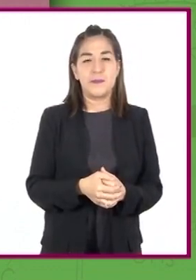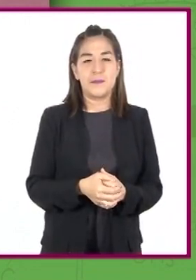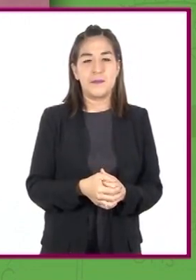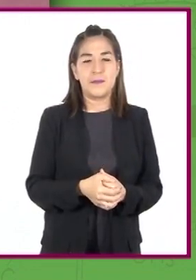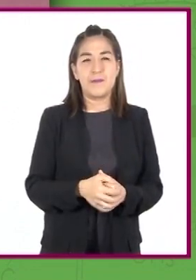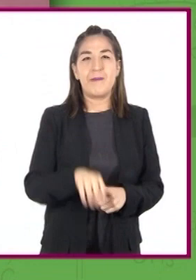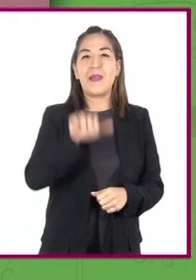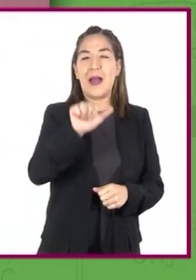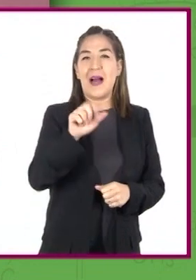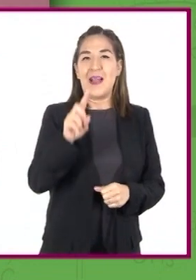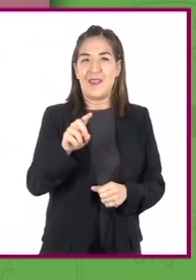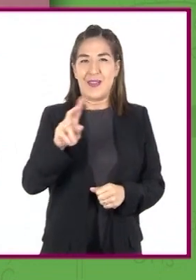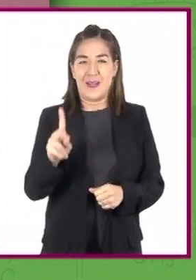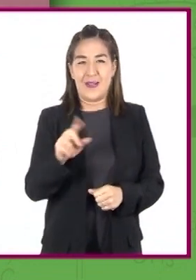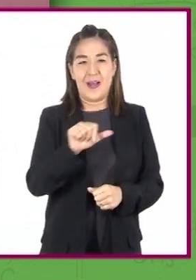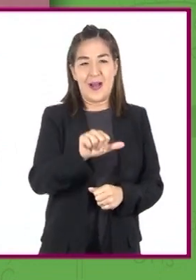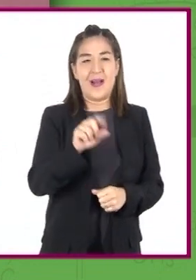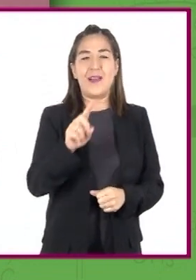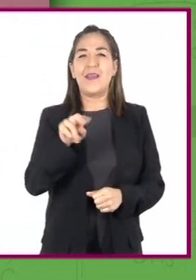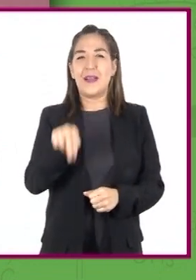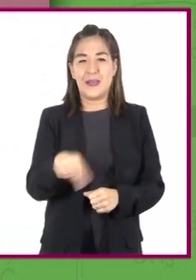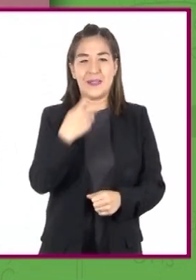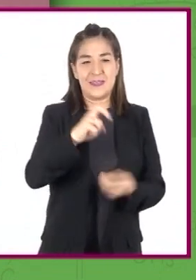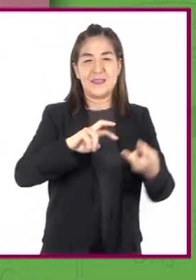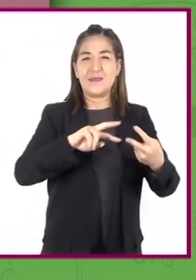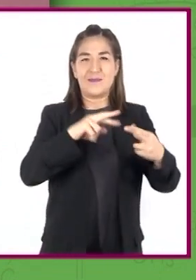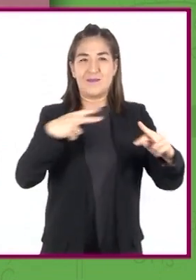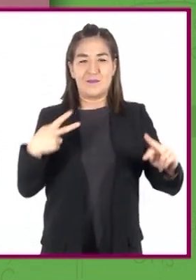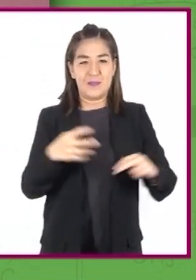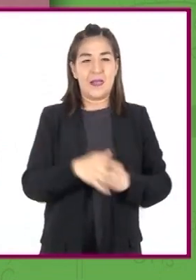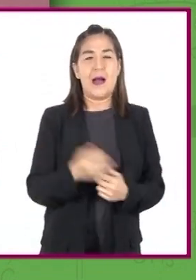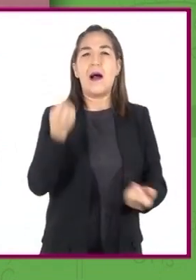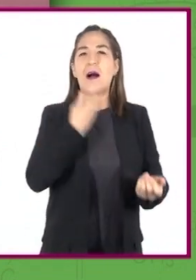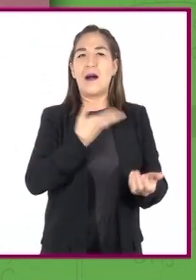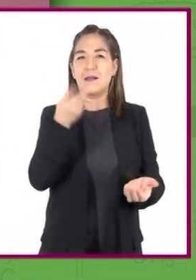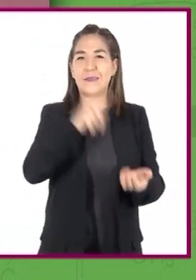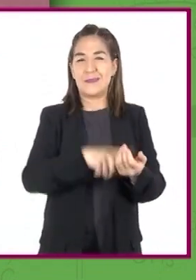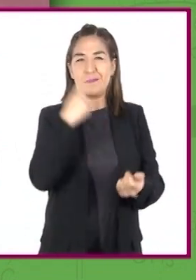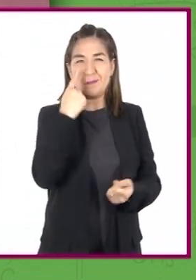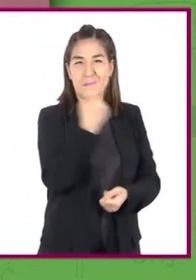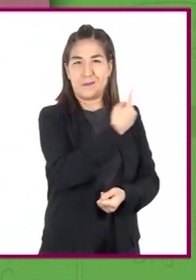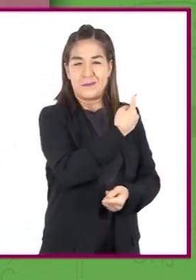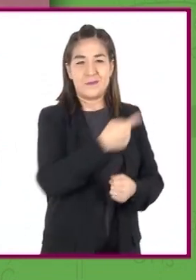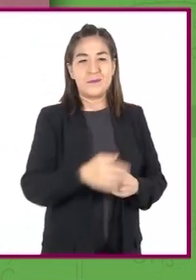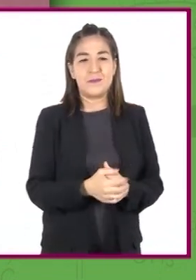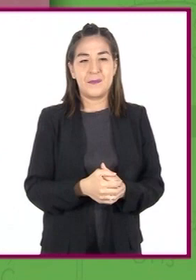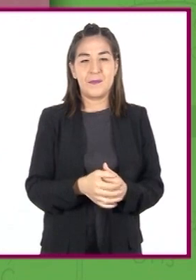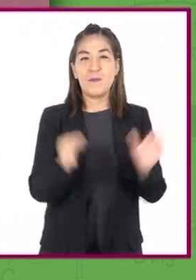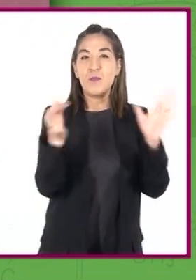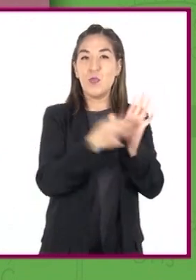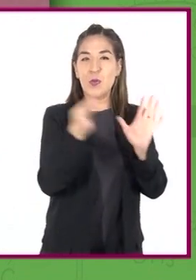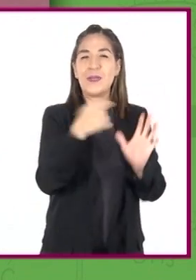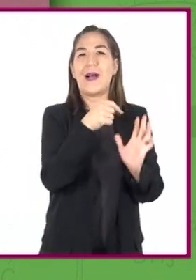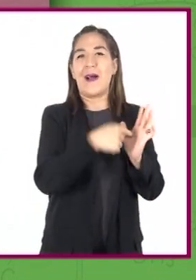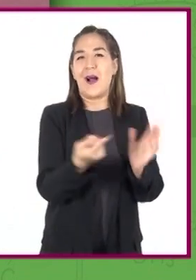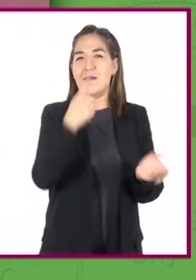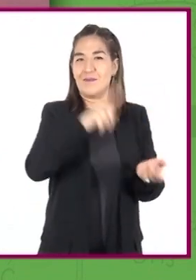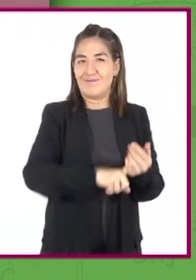el ADN de la célula se encuentra concentrado en un punto.